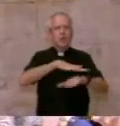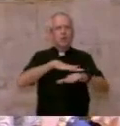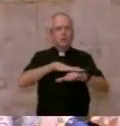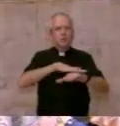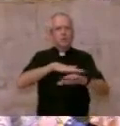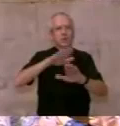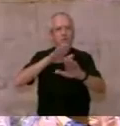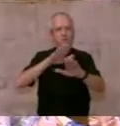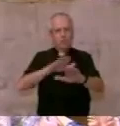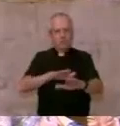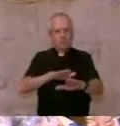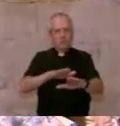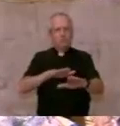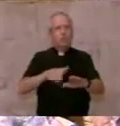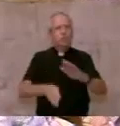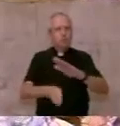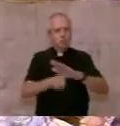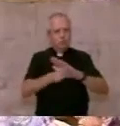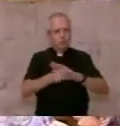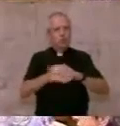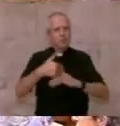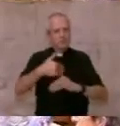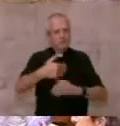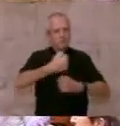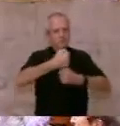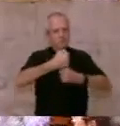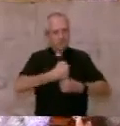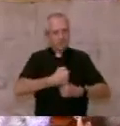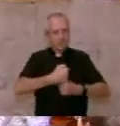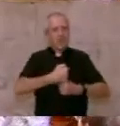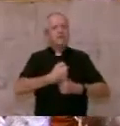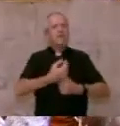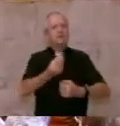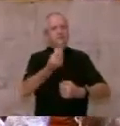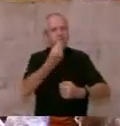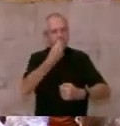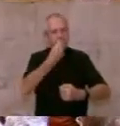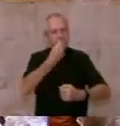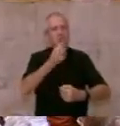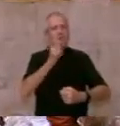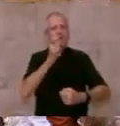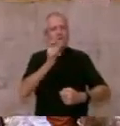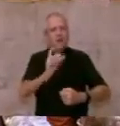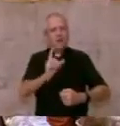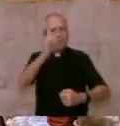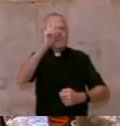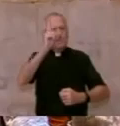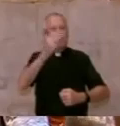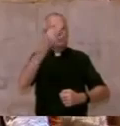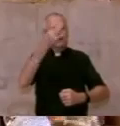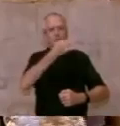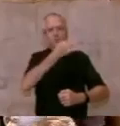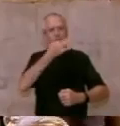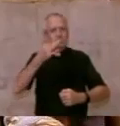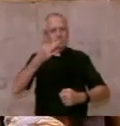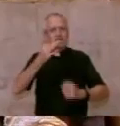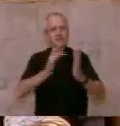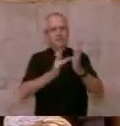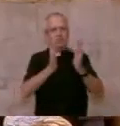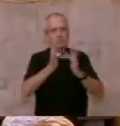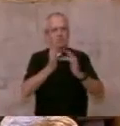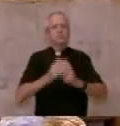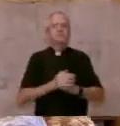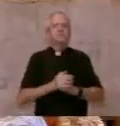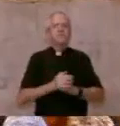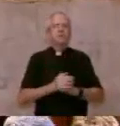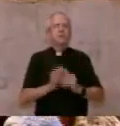Governeu-la y protegiu-la continuamente, firmemente, ya que se alimenta, ya que amb se alimenta con la palabra del vostre fill, y el cuerpo